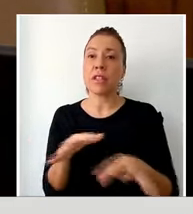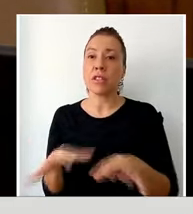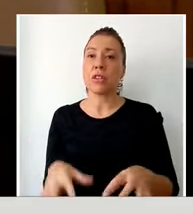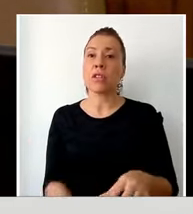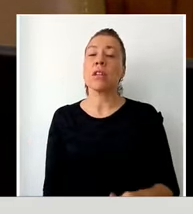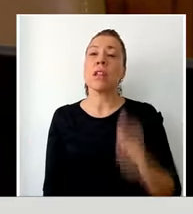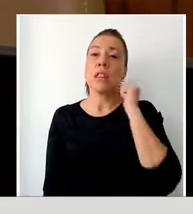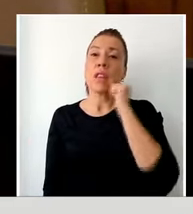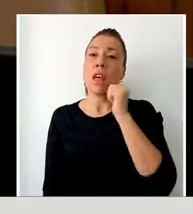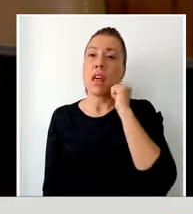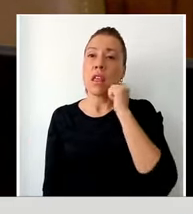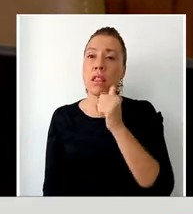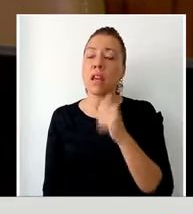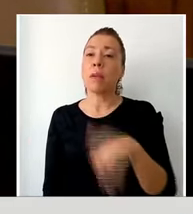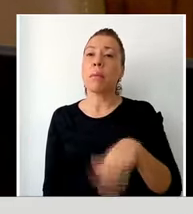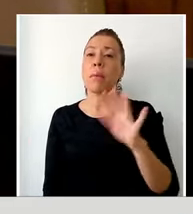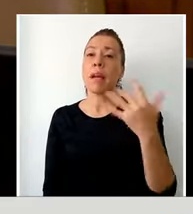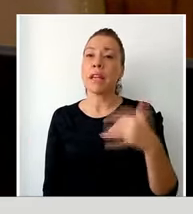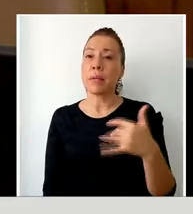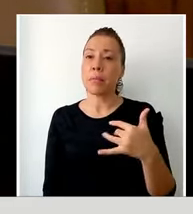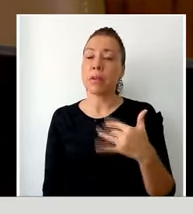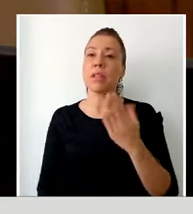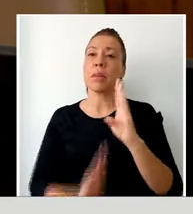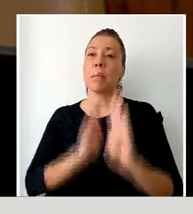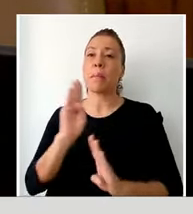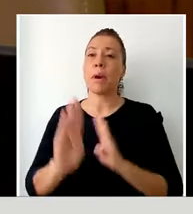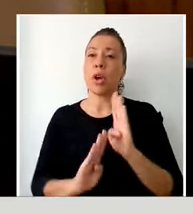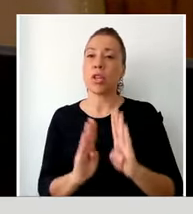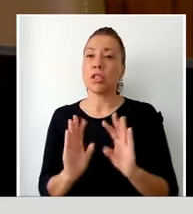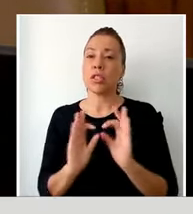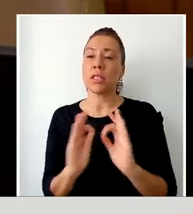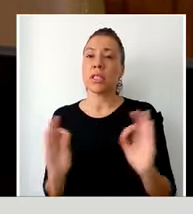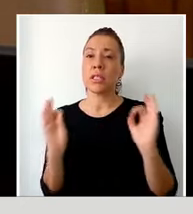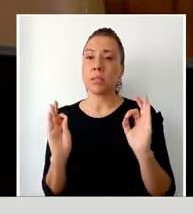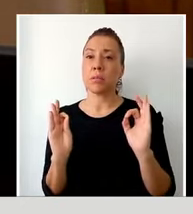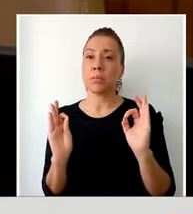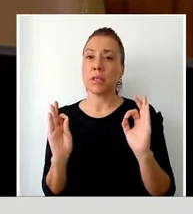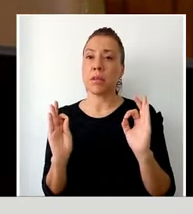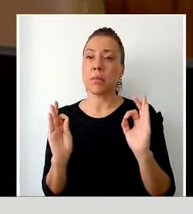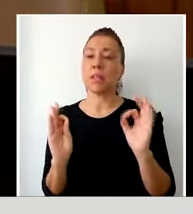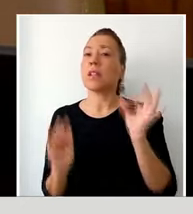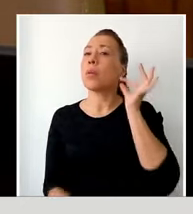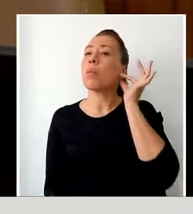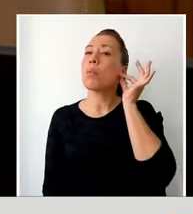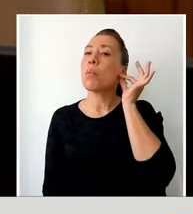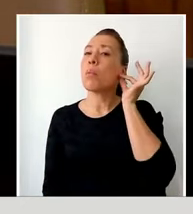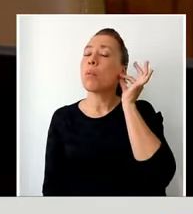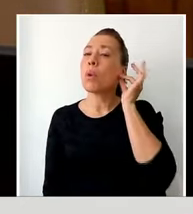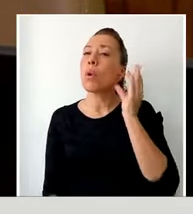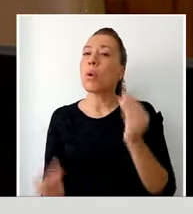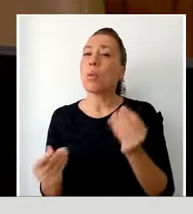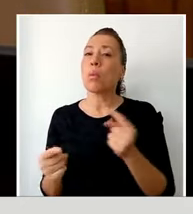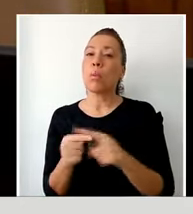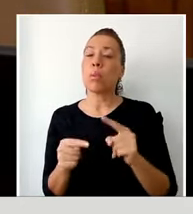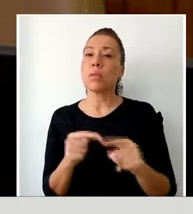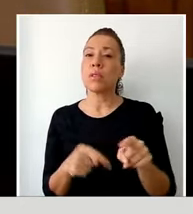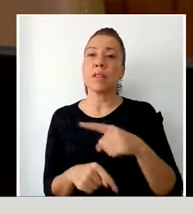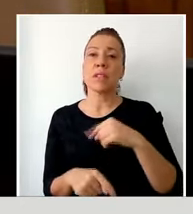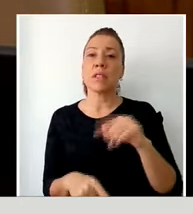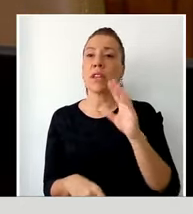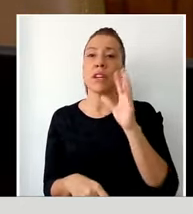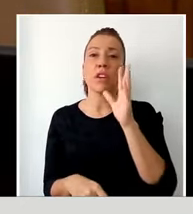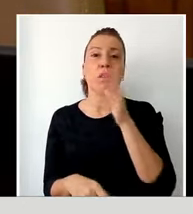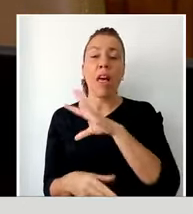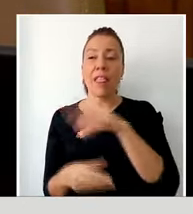es más importante aún la protección especialmente en el caso de las mujeres quienes muchas veces no encuentran dentro de la estructura